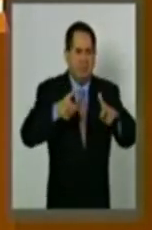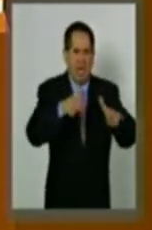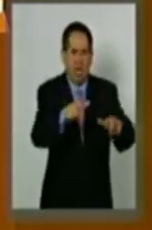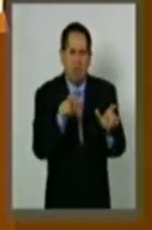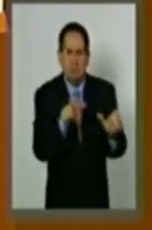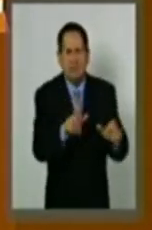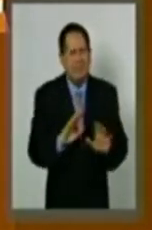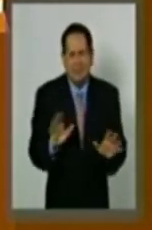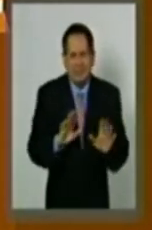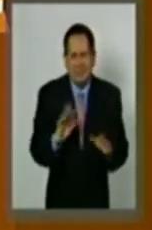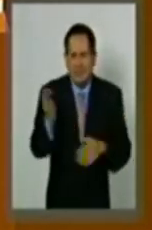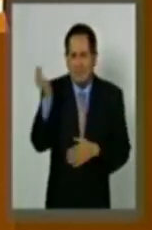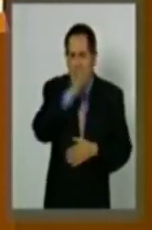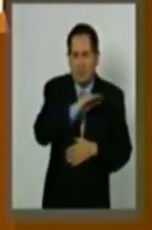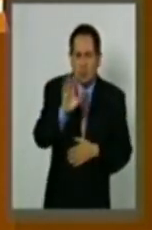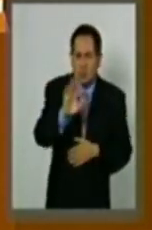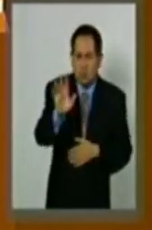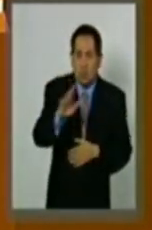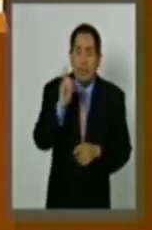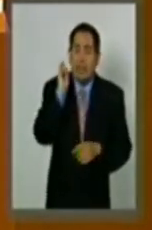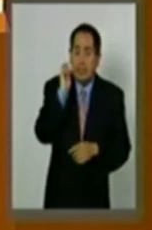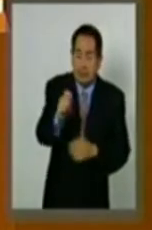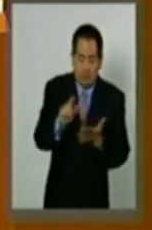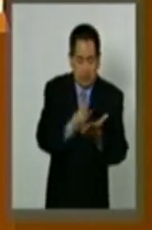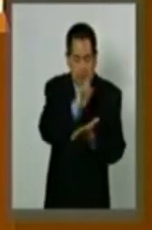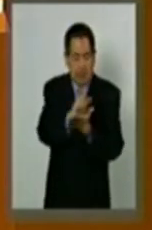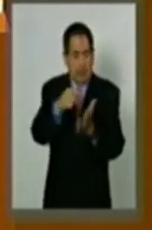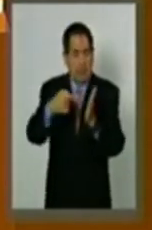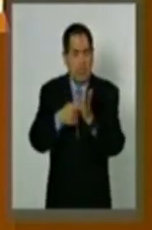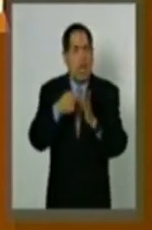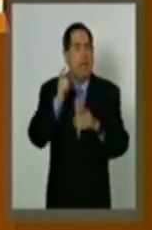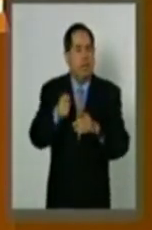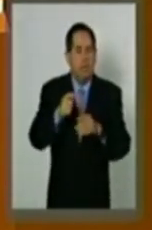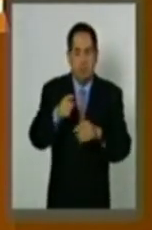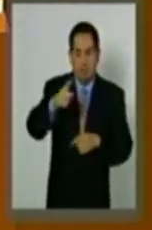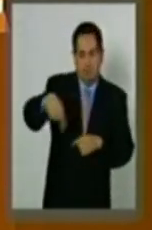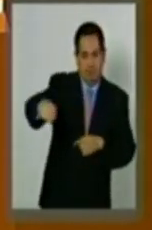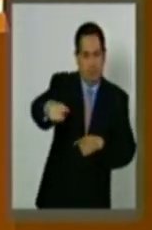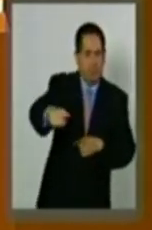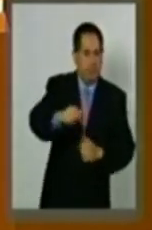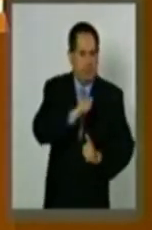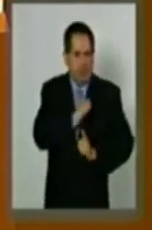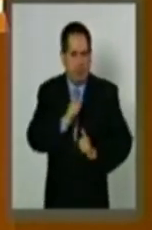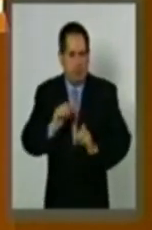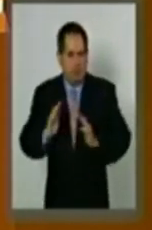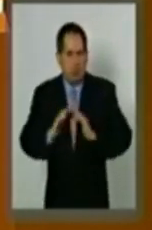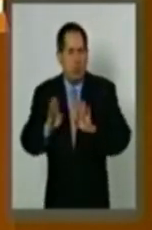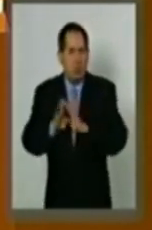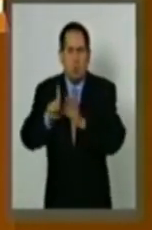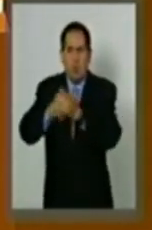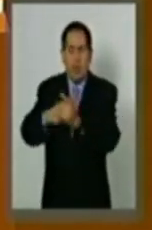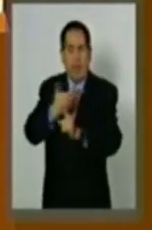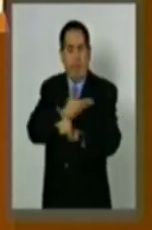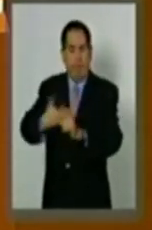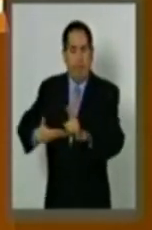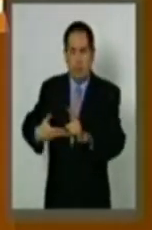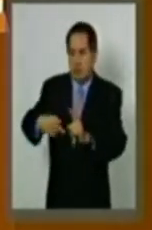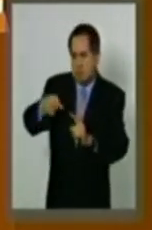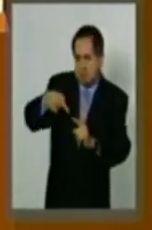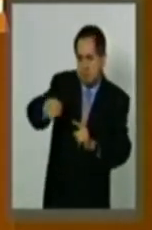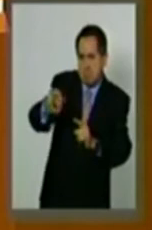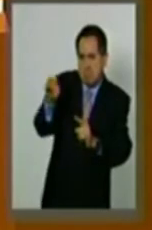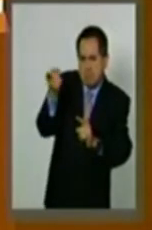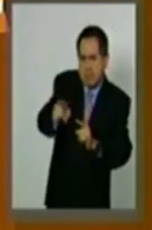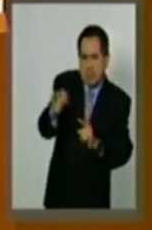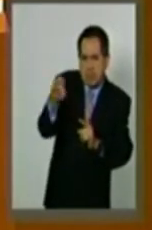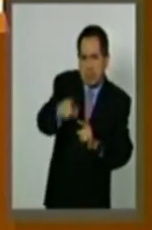término. Lo que pretende esta ley es regular la forma en la que el Ejecutivo pretende y puede